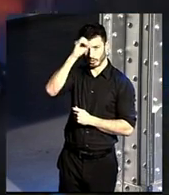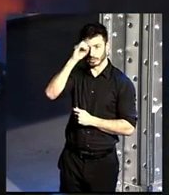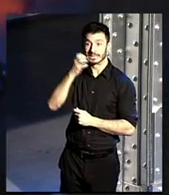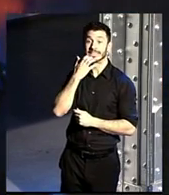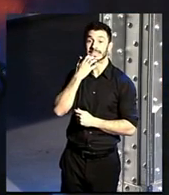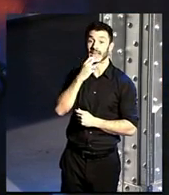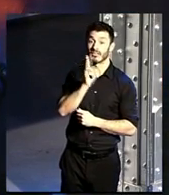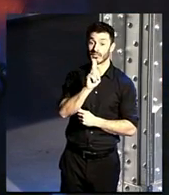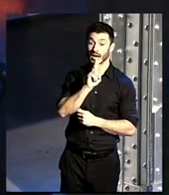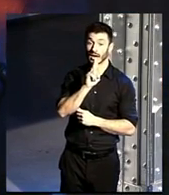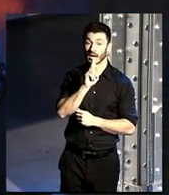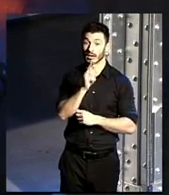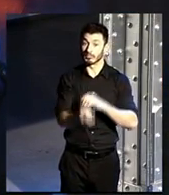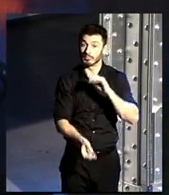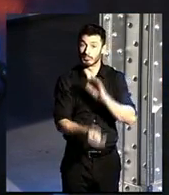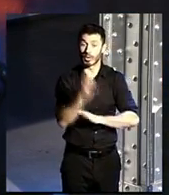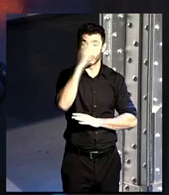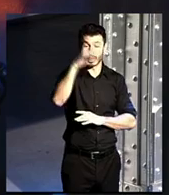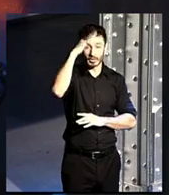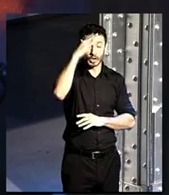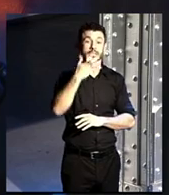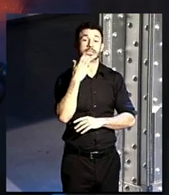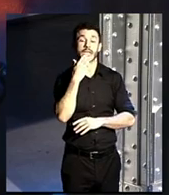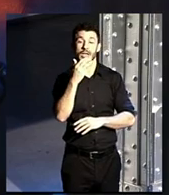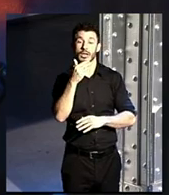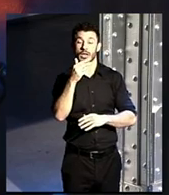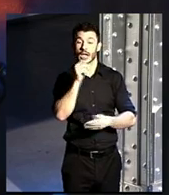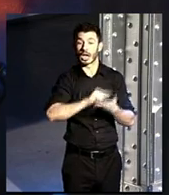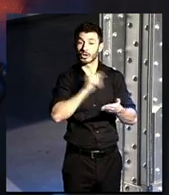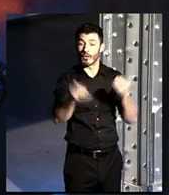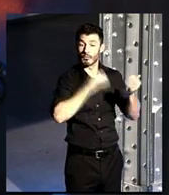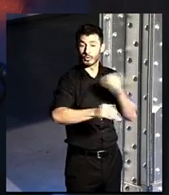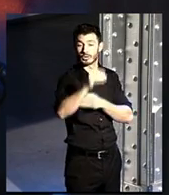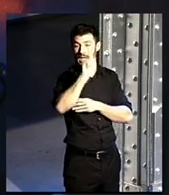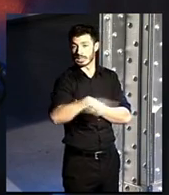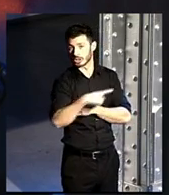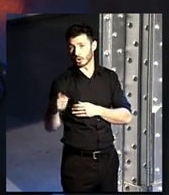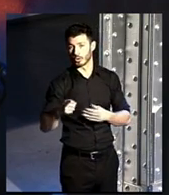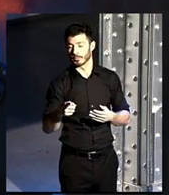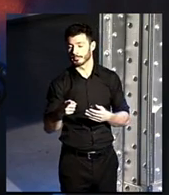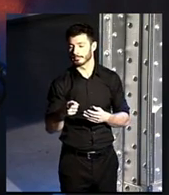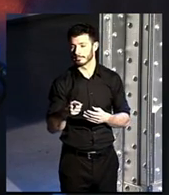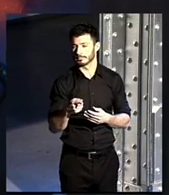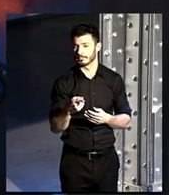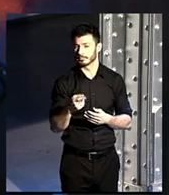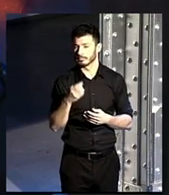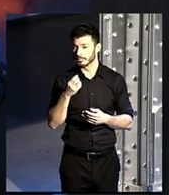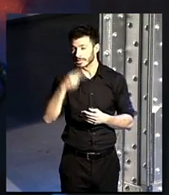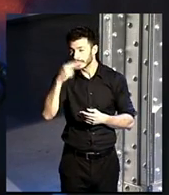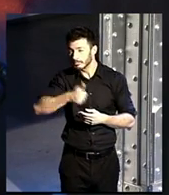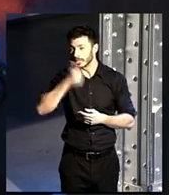ciencia ficción, si es futurista o no es futurista, qué hizo, es por qué hoy,